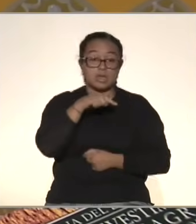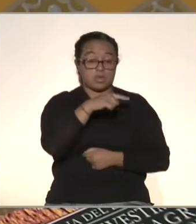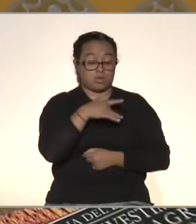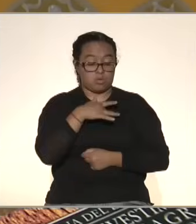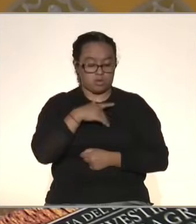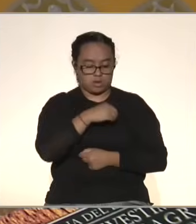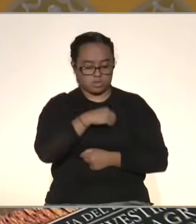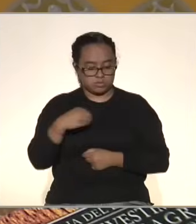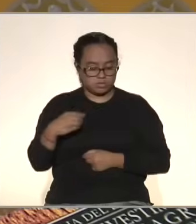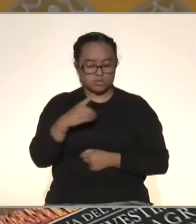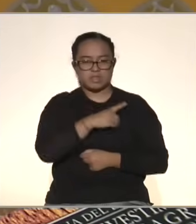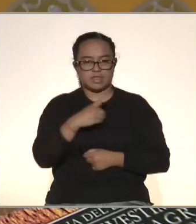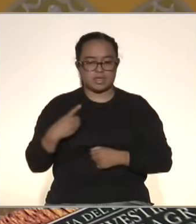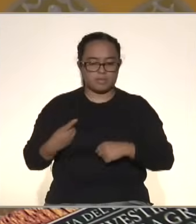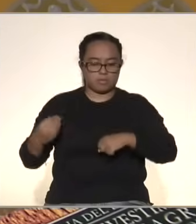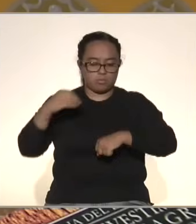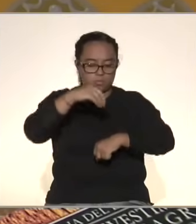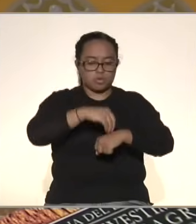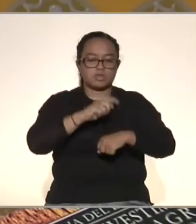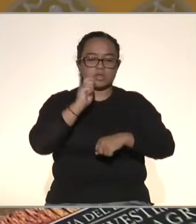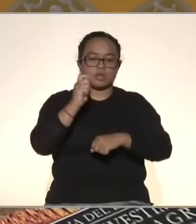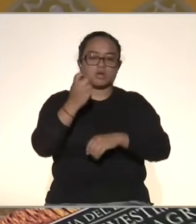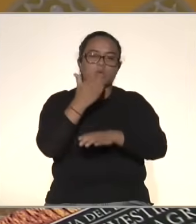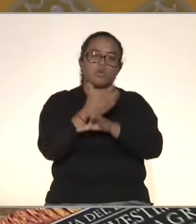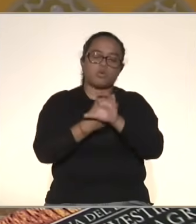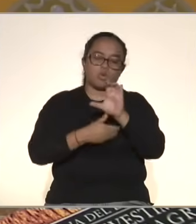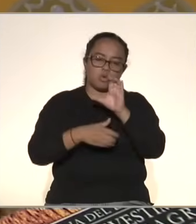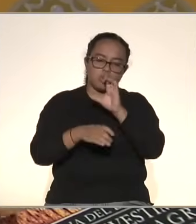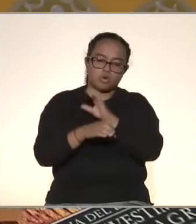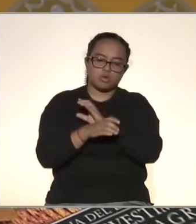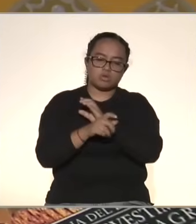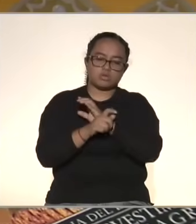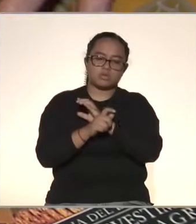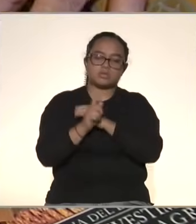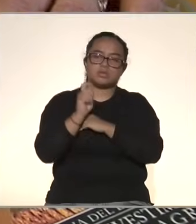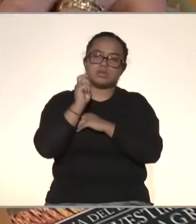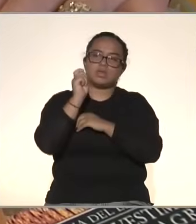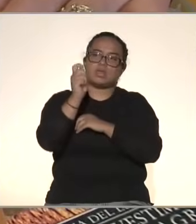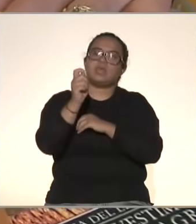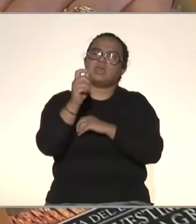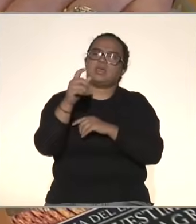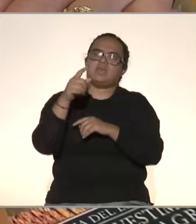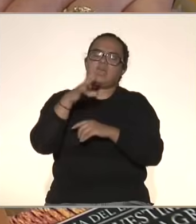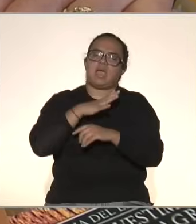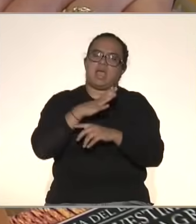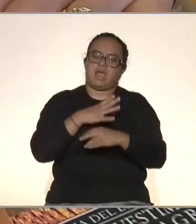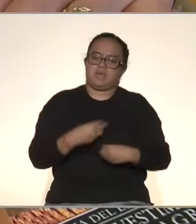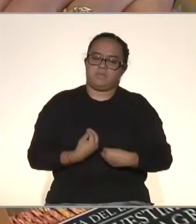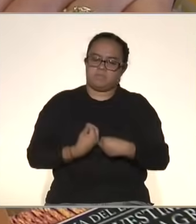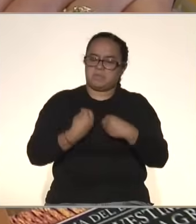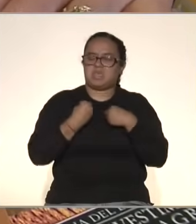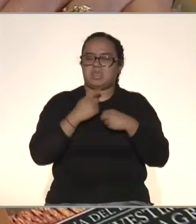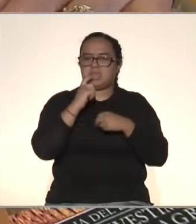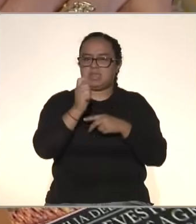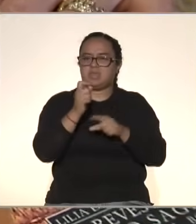corazón todas las cosas que han llegado a nosotros. A lo